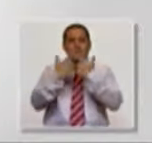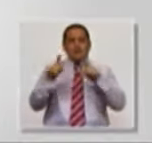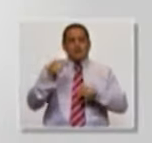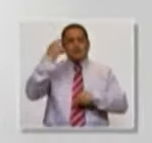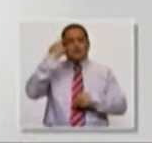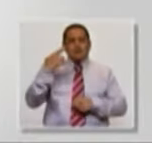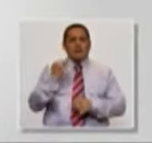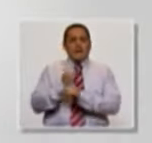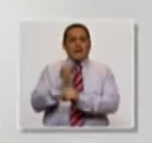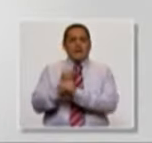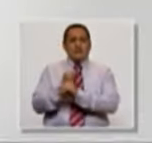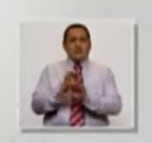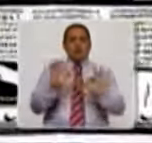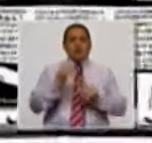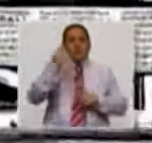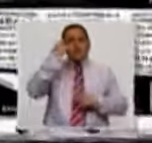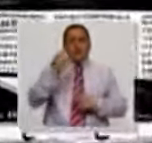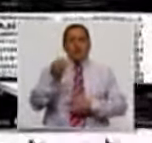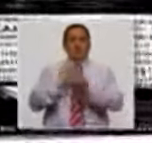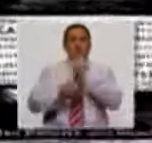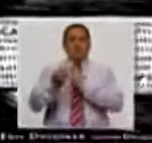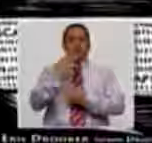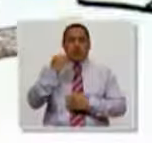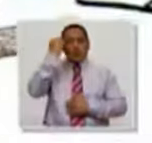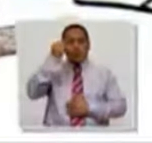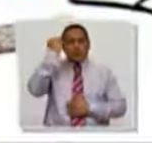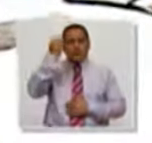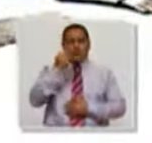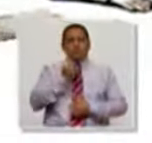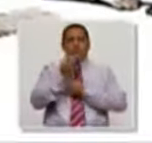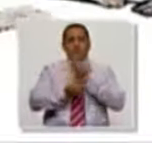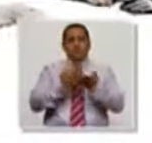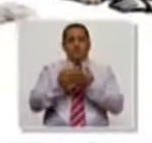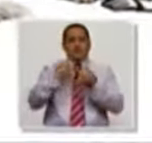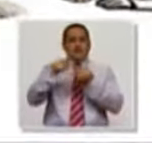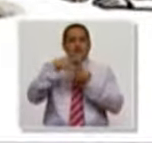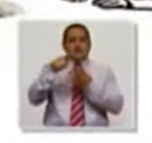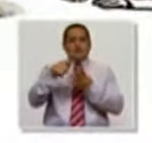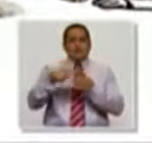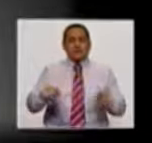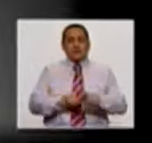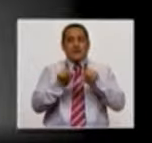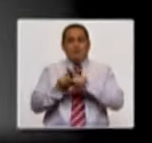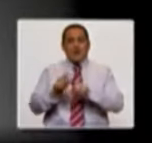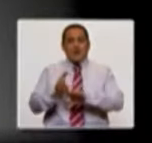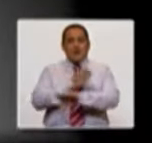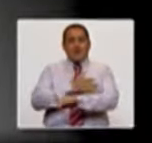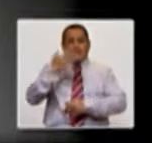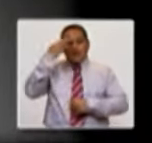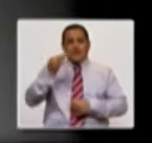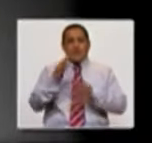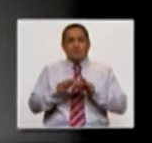y de religión, a la libertad de información, opinión y expresión, entre otros, que al ser